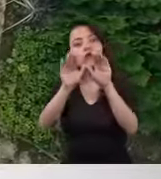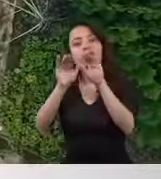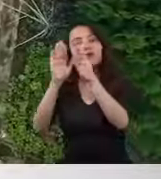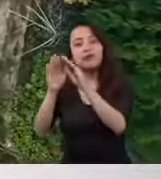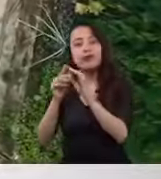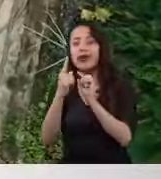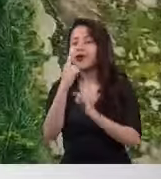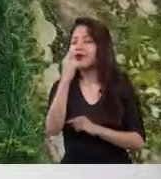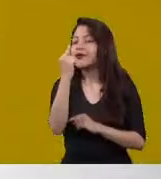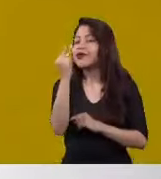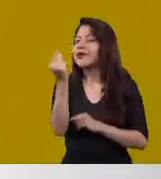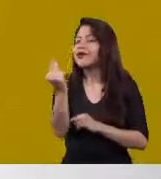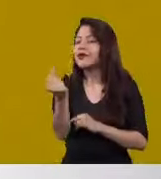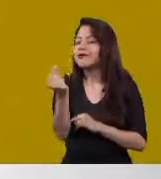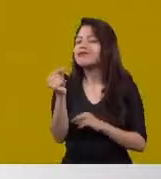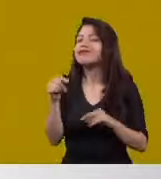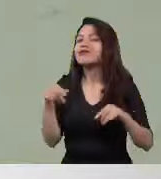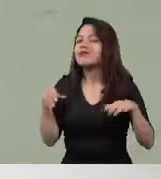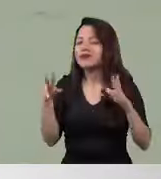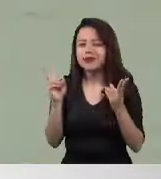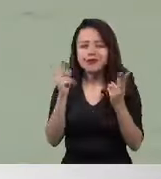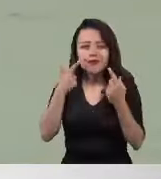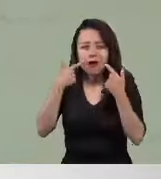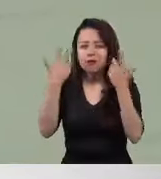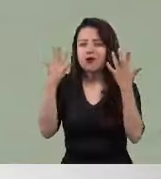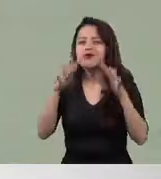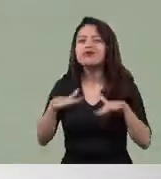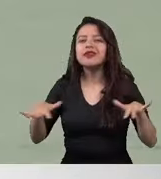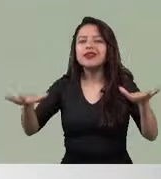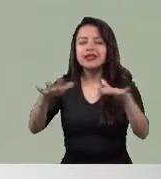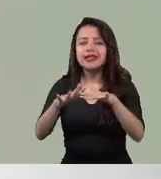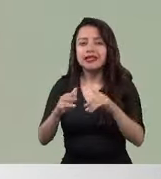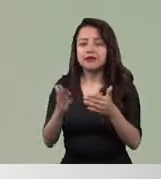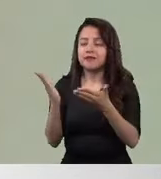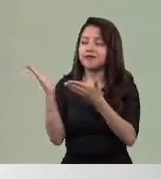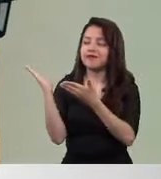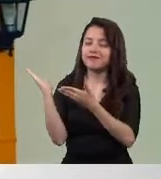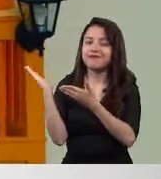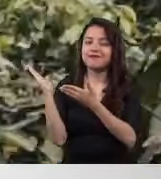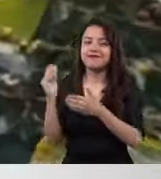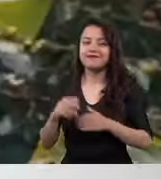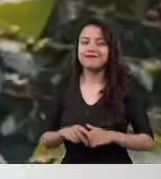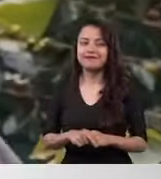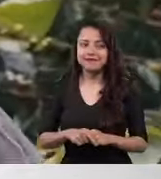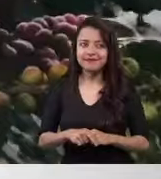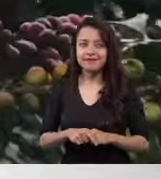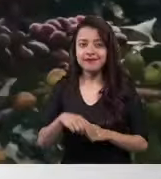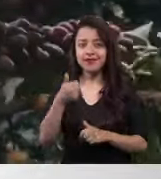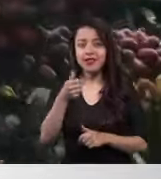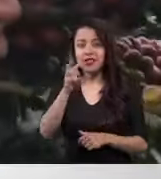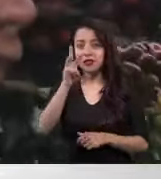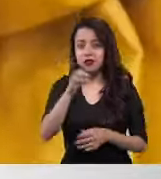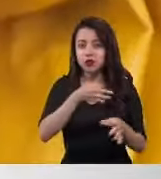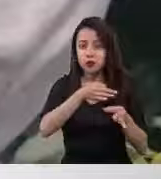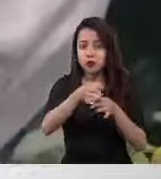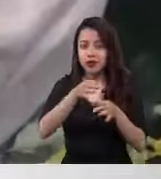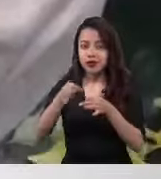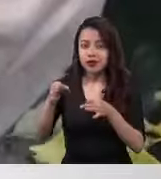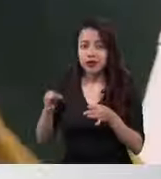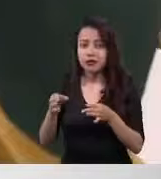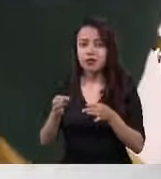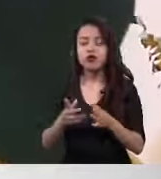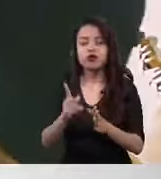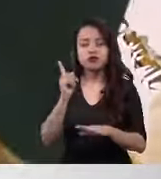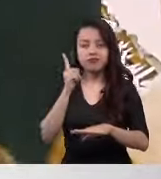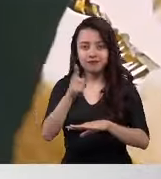y los hacen únicos, además de darle una identidad a cada balcón del patrimonio caldense. 18 de sus municipios cuentan con